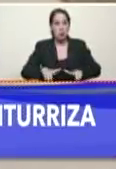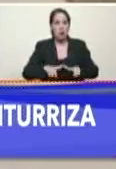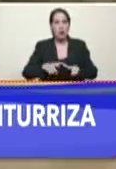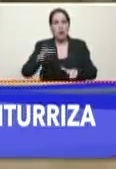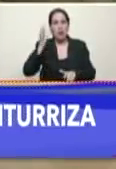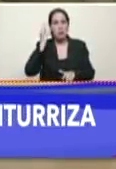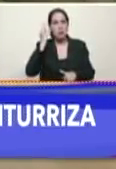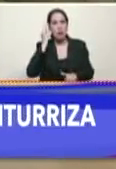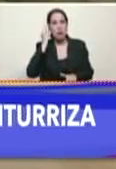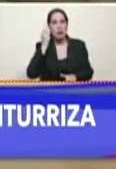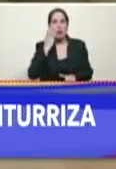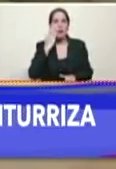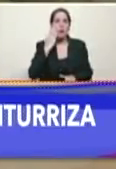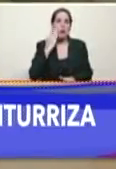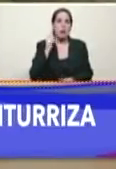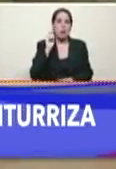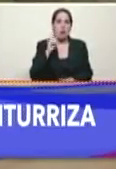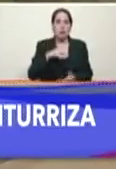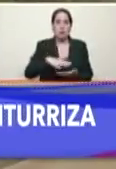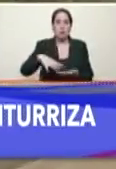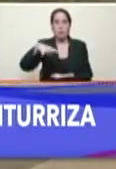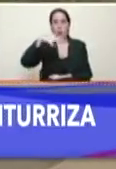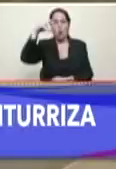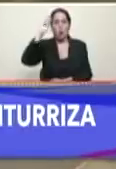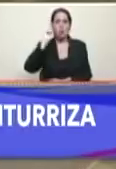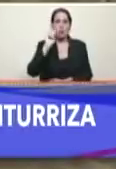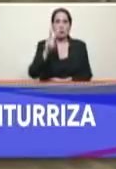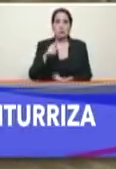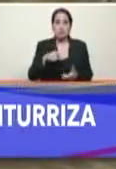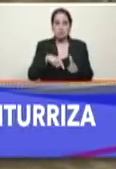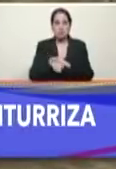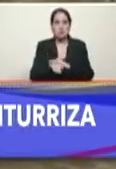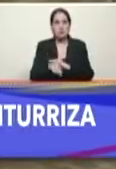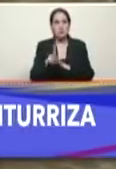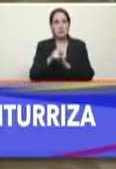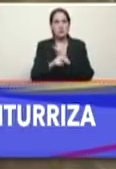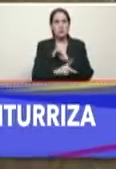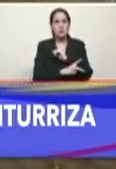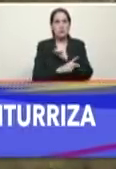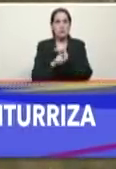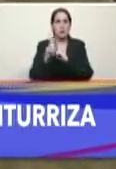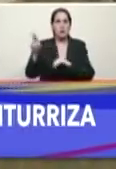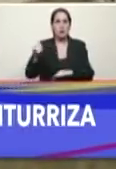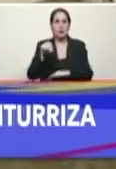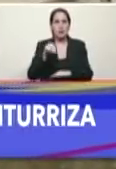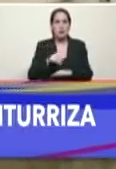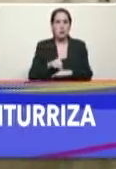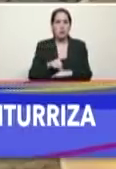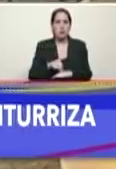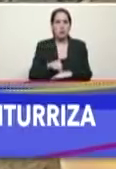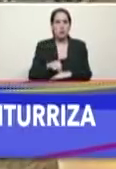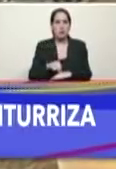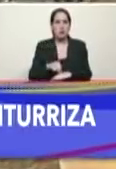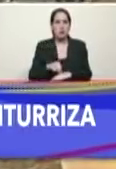nuestras espaldas, presidente, usted está viendo la entrada del Parque Nacional a los Médanos de Coro, el